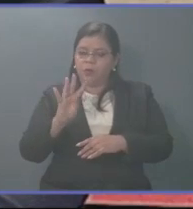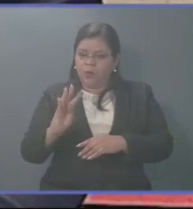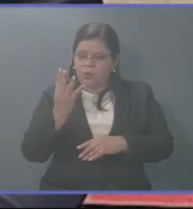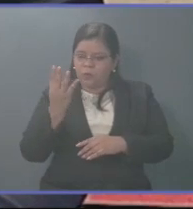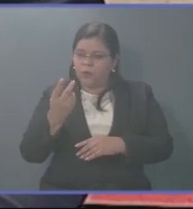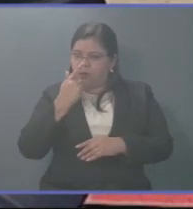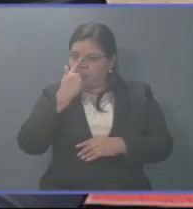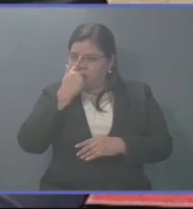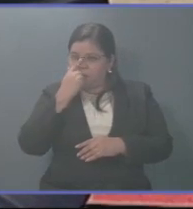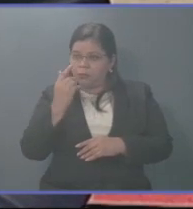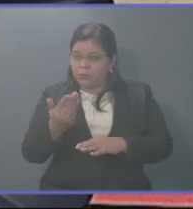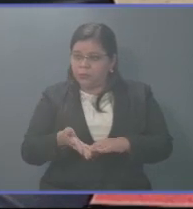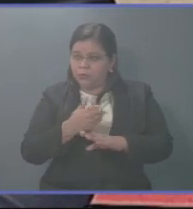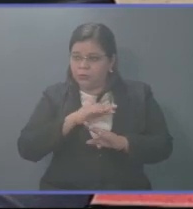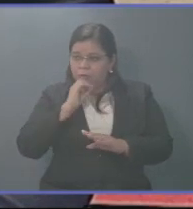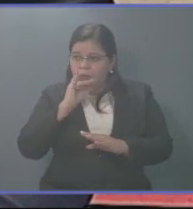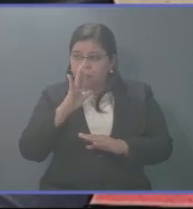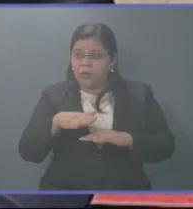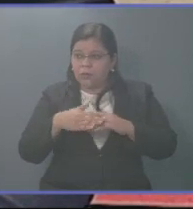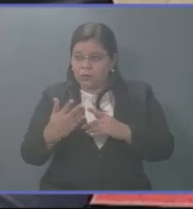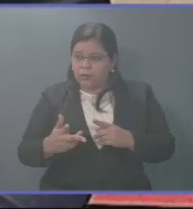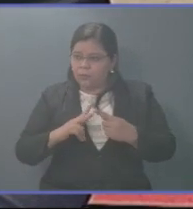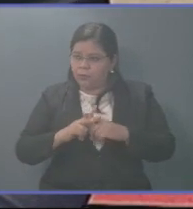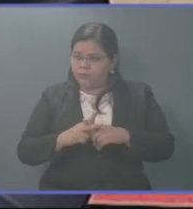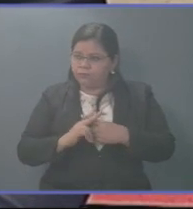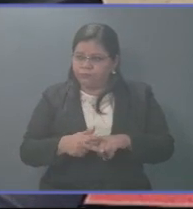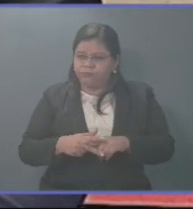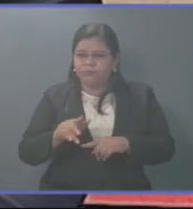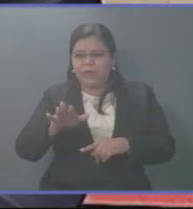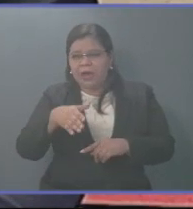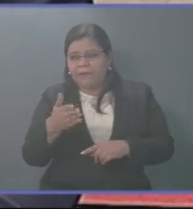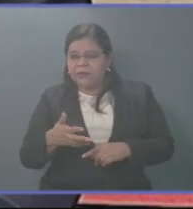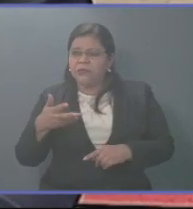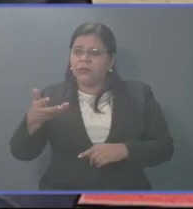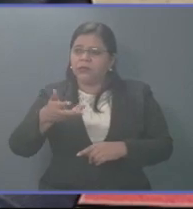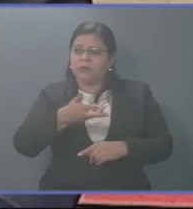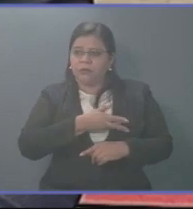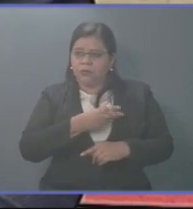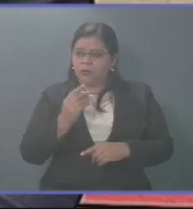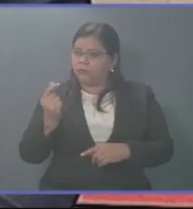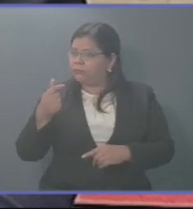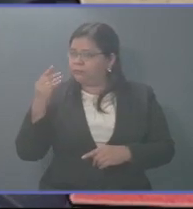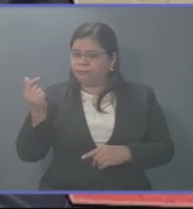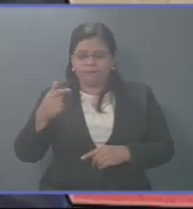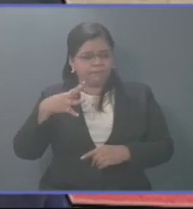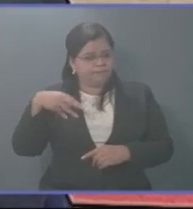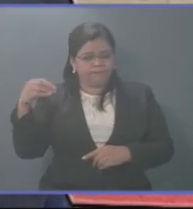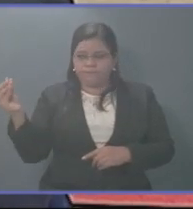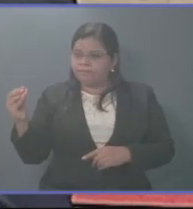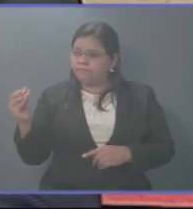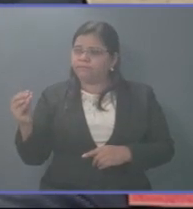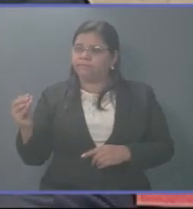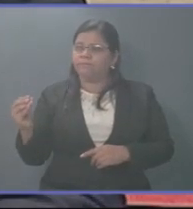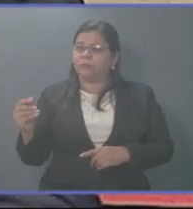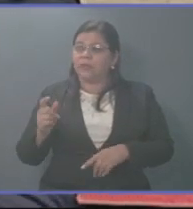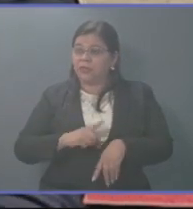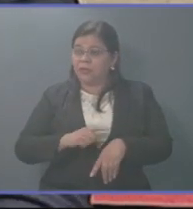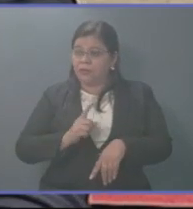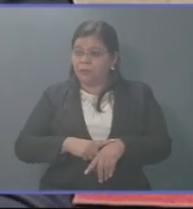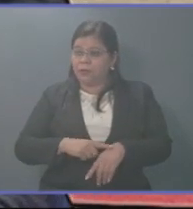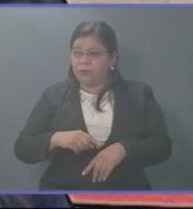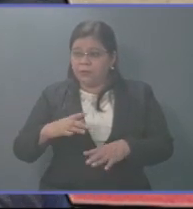efectivamente como les digo después de una reparación a veces tenemos que salir rápido por el tiempo y por la seguridad